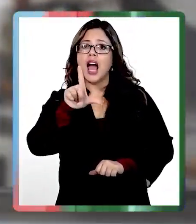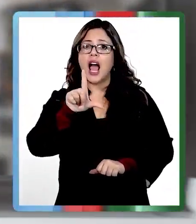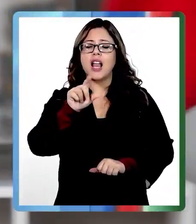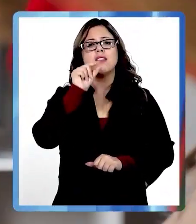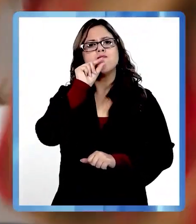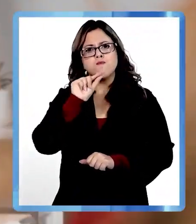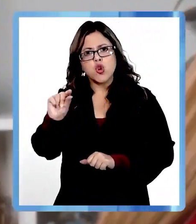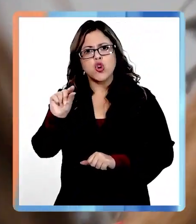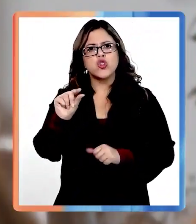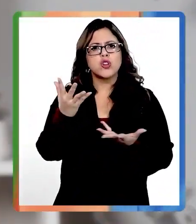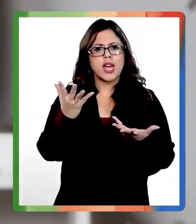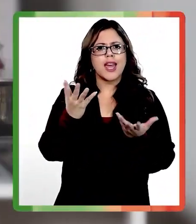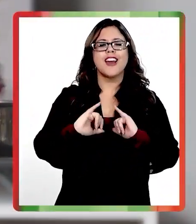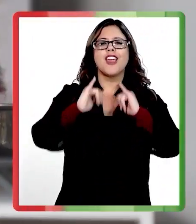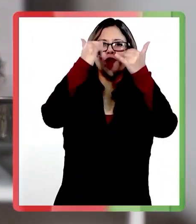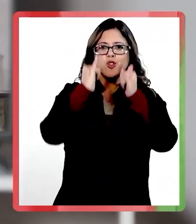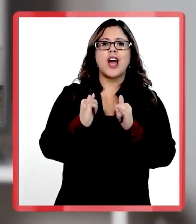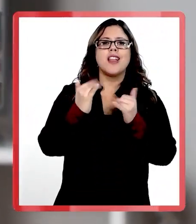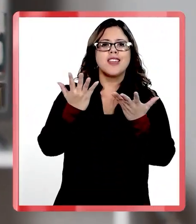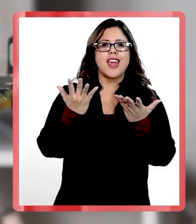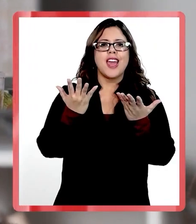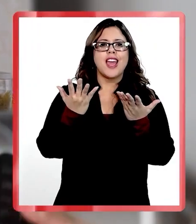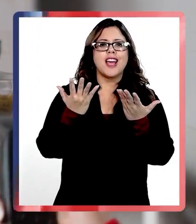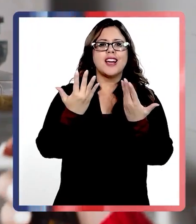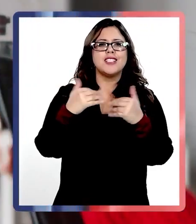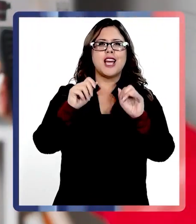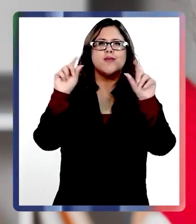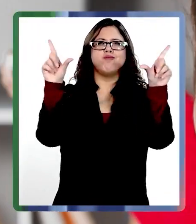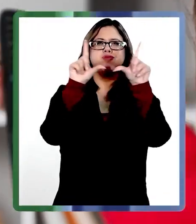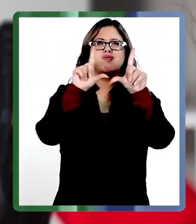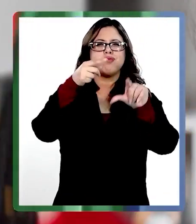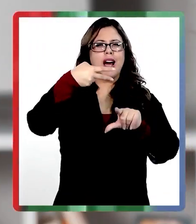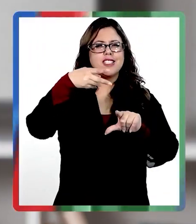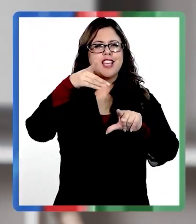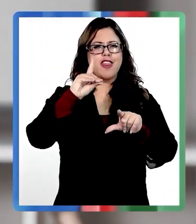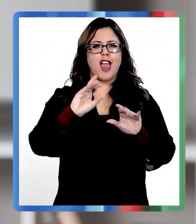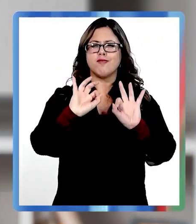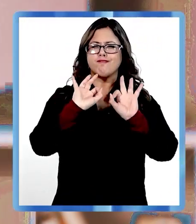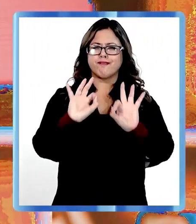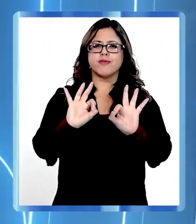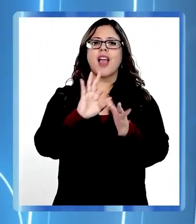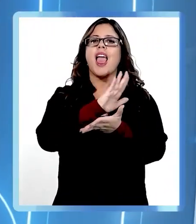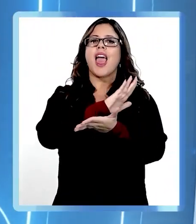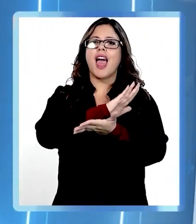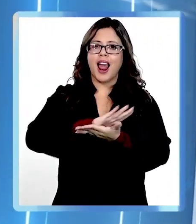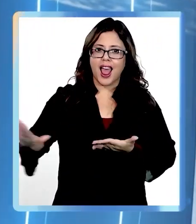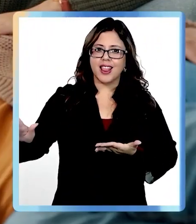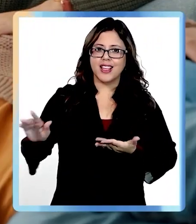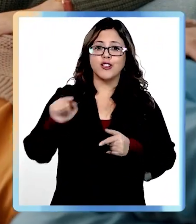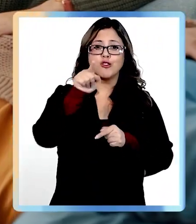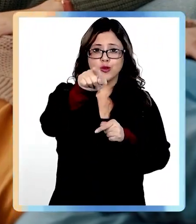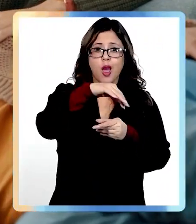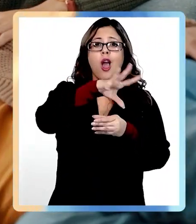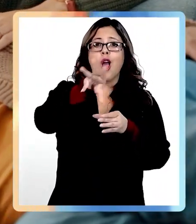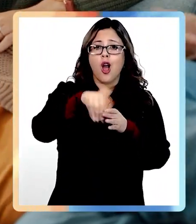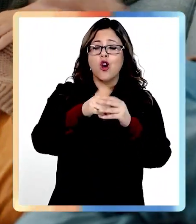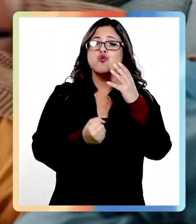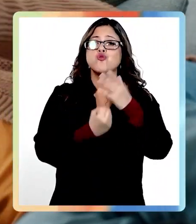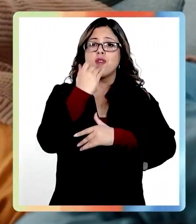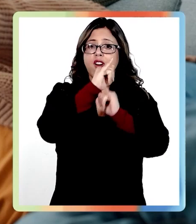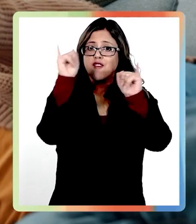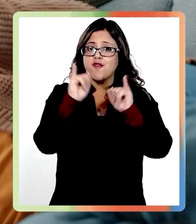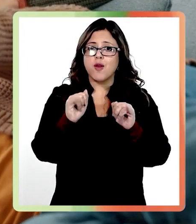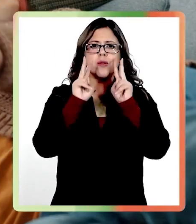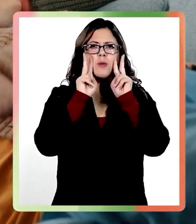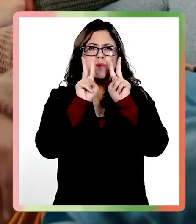podremos disfrutar de una señal de televisión en alta definición y totalmente gratuita. Sé parte de esta